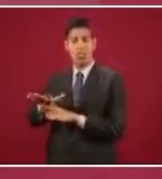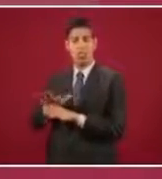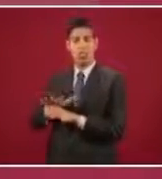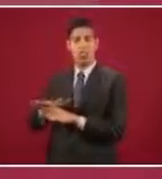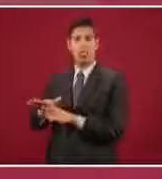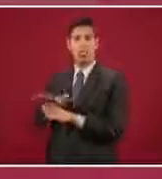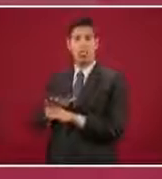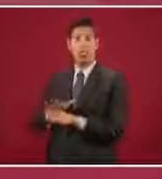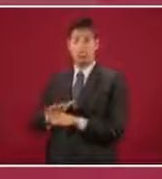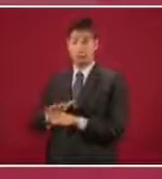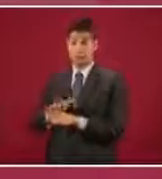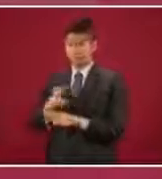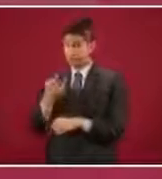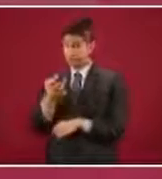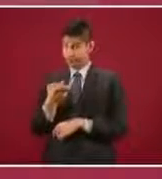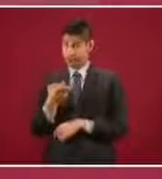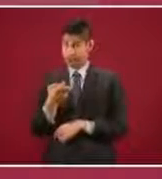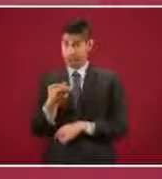Todo esto